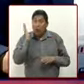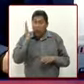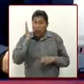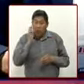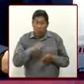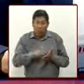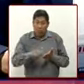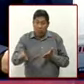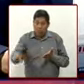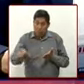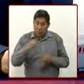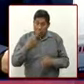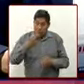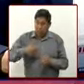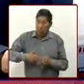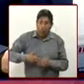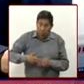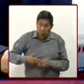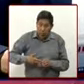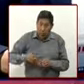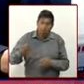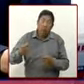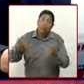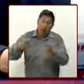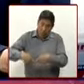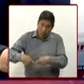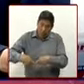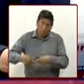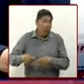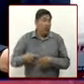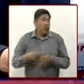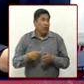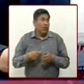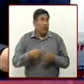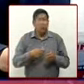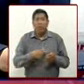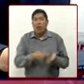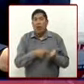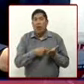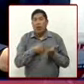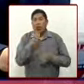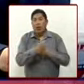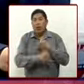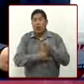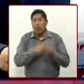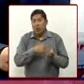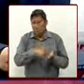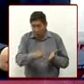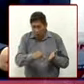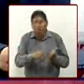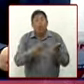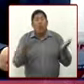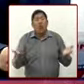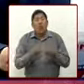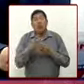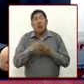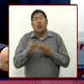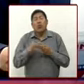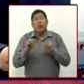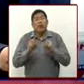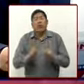el pago de los del combustible, en la importación de combustibles, en el pago de la deuda externa? ¿Dónde están en este momento los dólares que habían